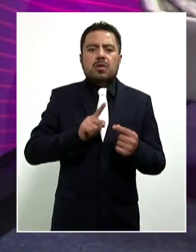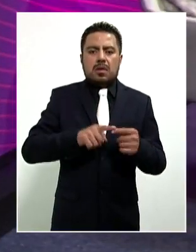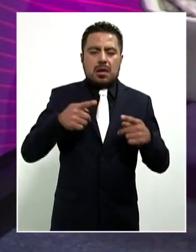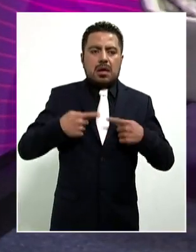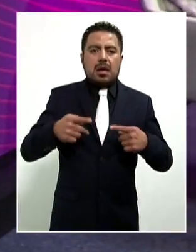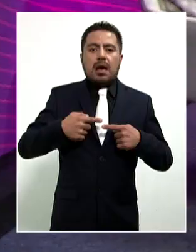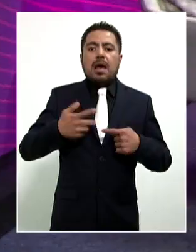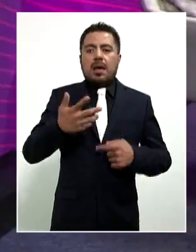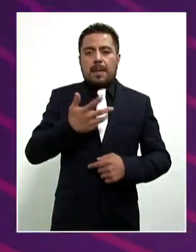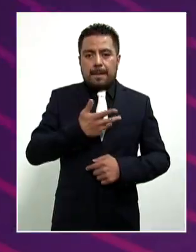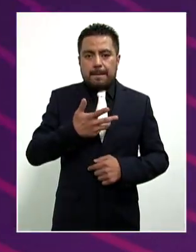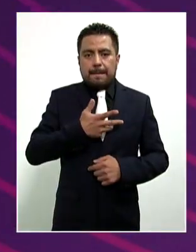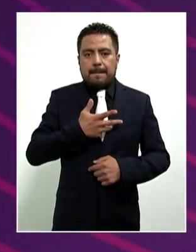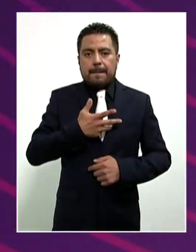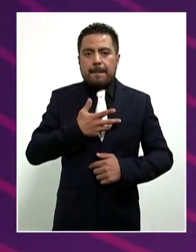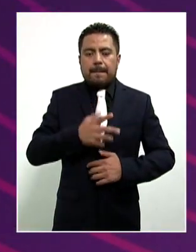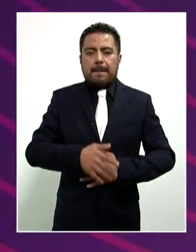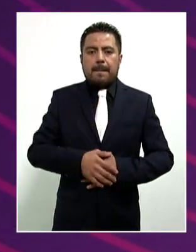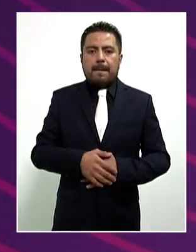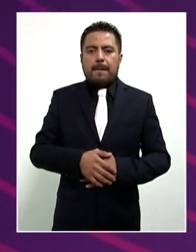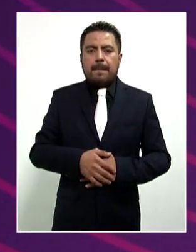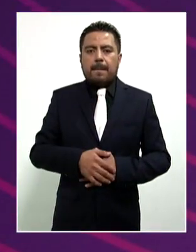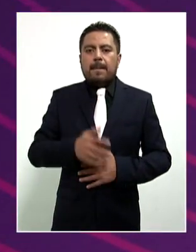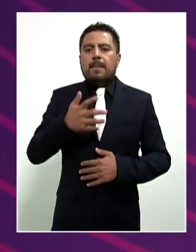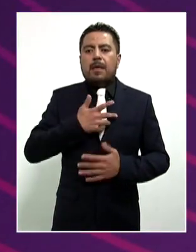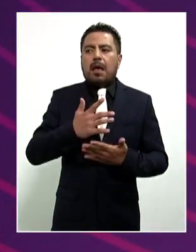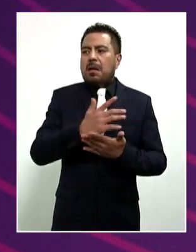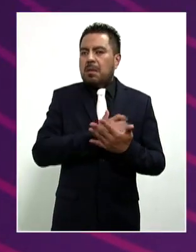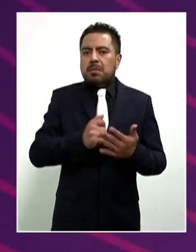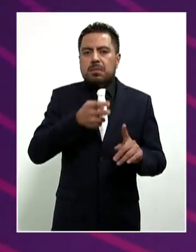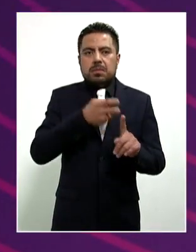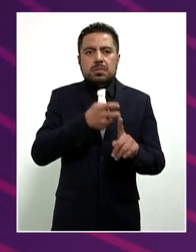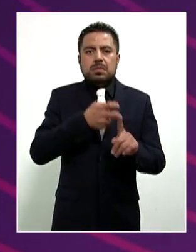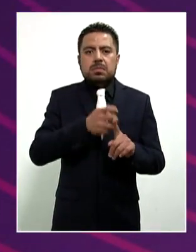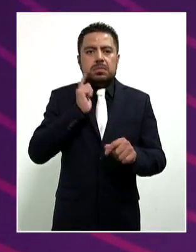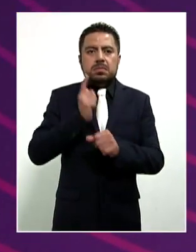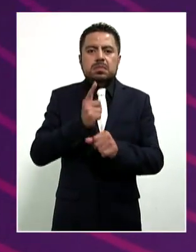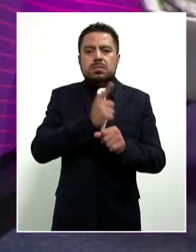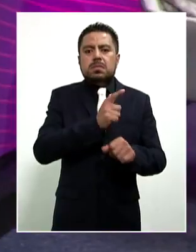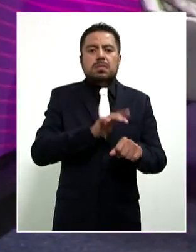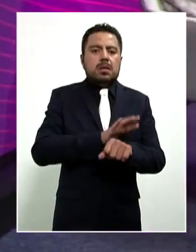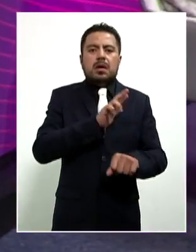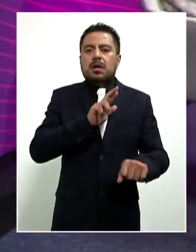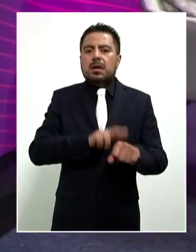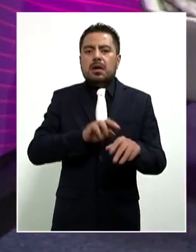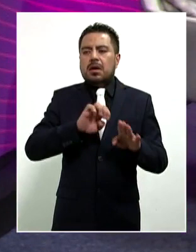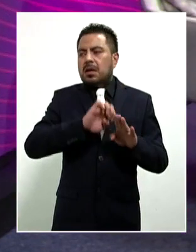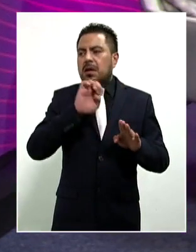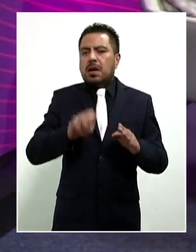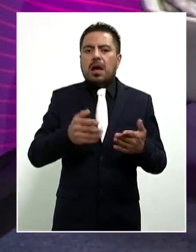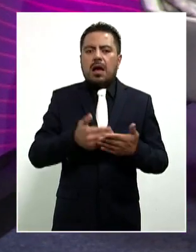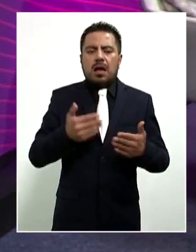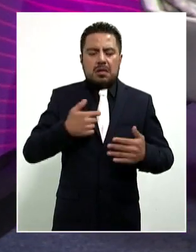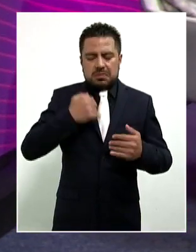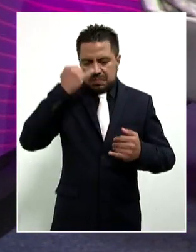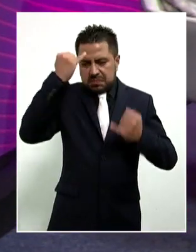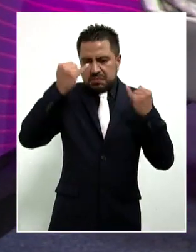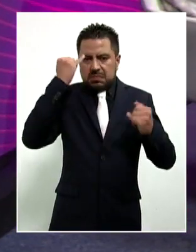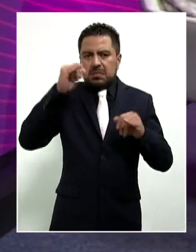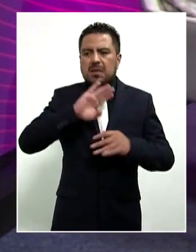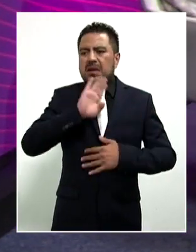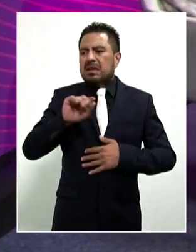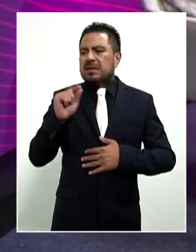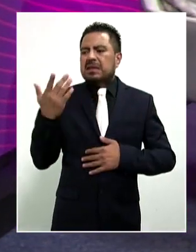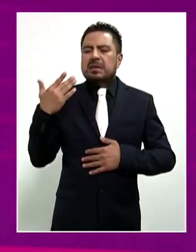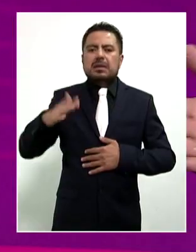cuando tiene ya esto garantizado, vemos grandes ejemplos, y digo, ahorita se me ocurre porque acaba de morir,